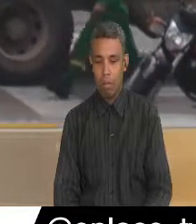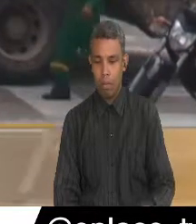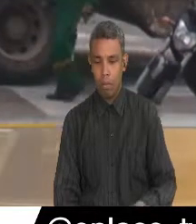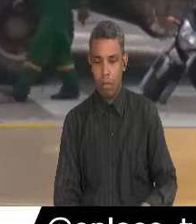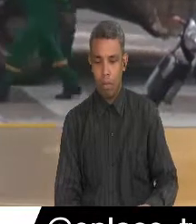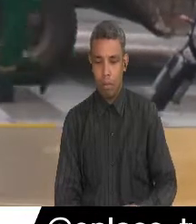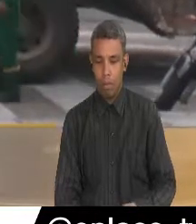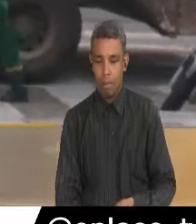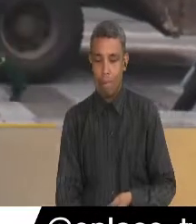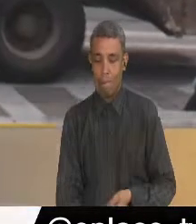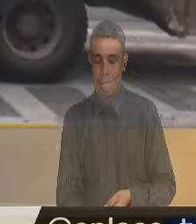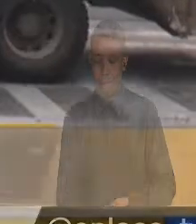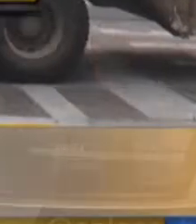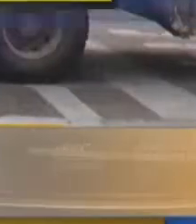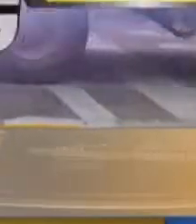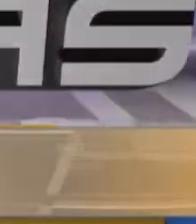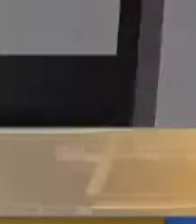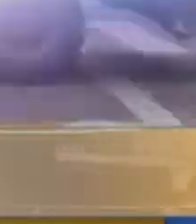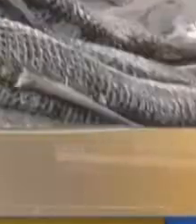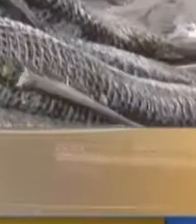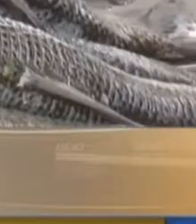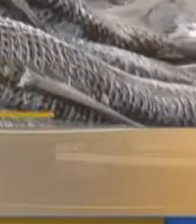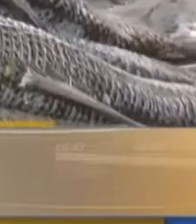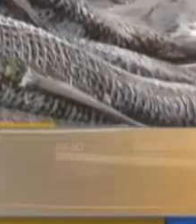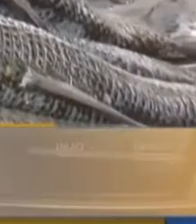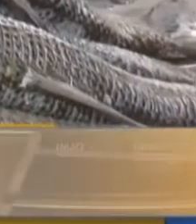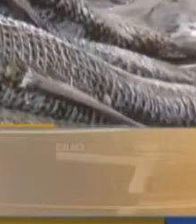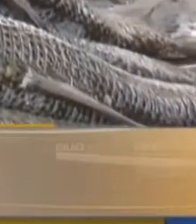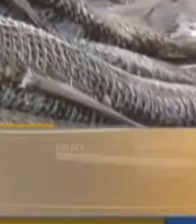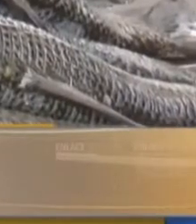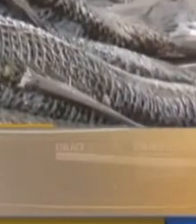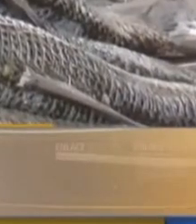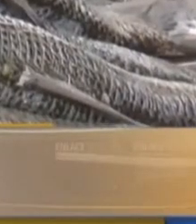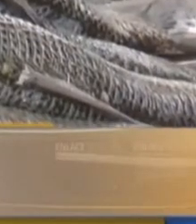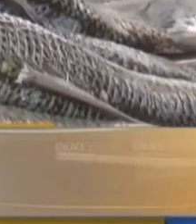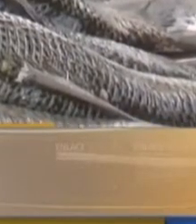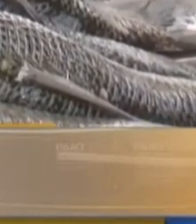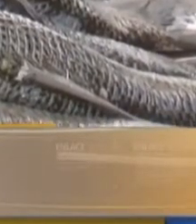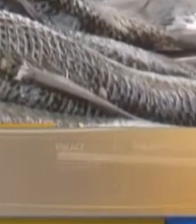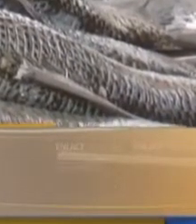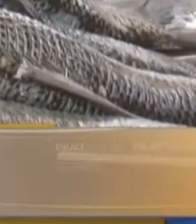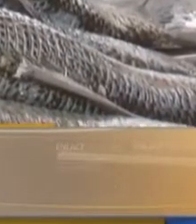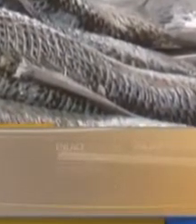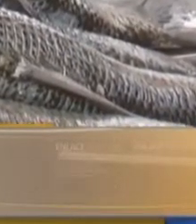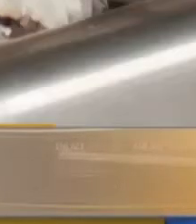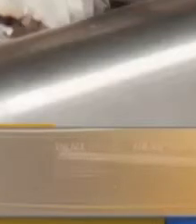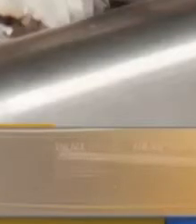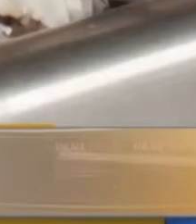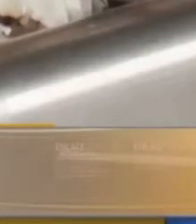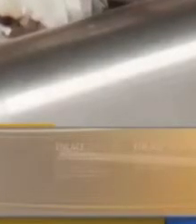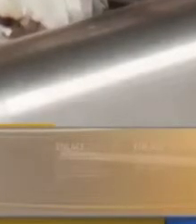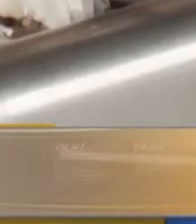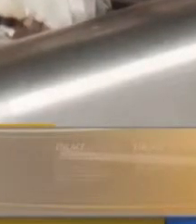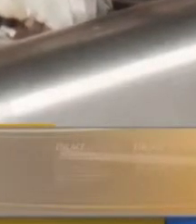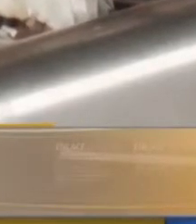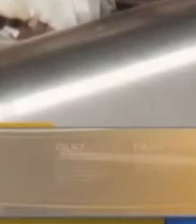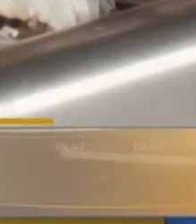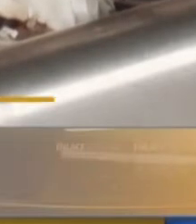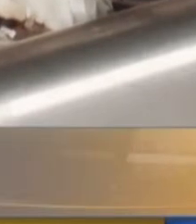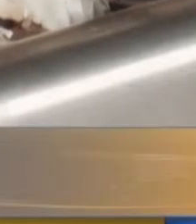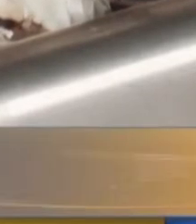ambiente en el relleno sanitario de Yerbabuena. El pescado no es como lo pintan, escasez de bocachico es la que se da en el sector de la rampa. Así lo